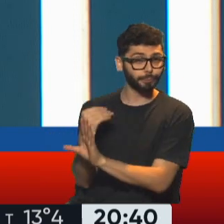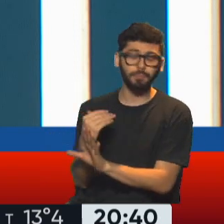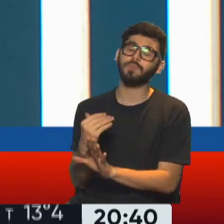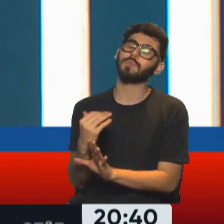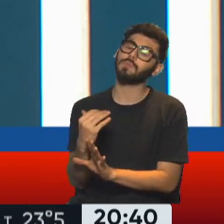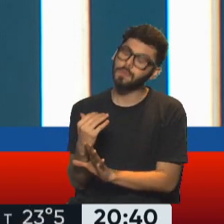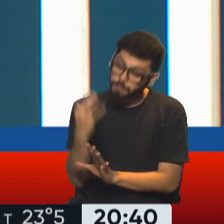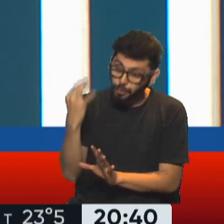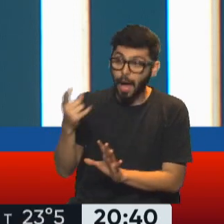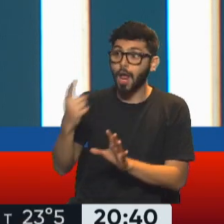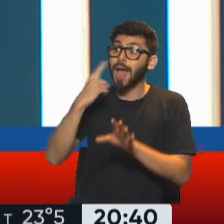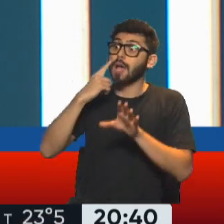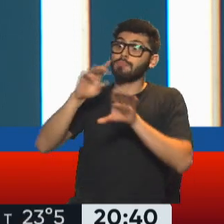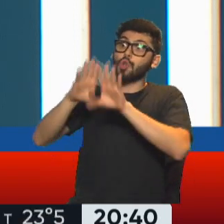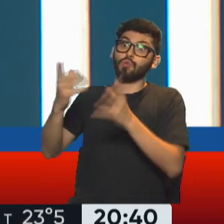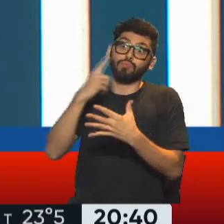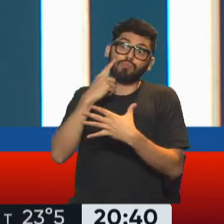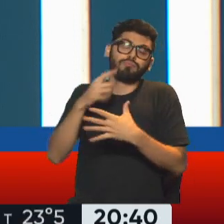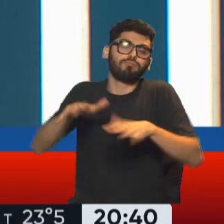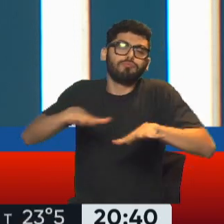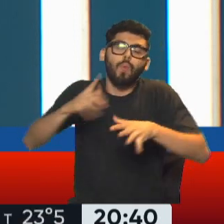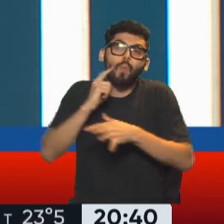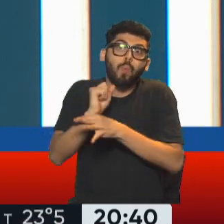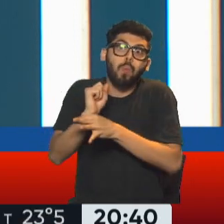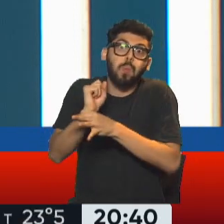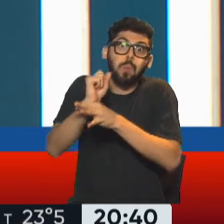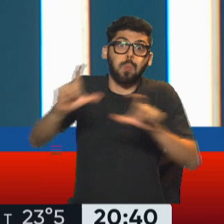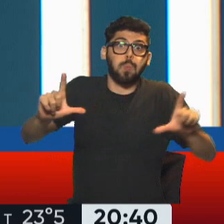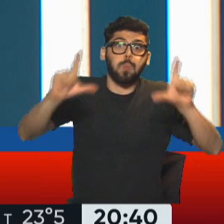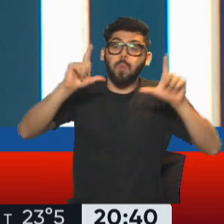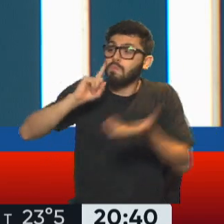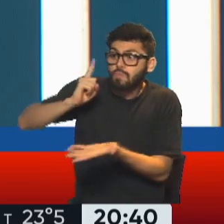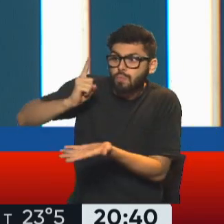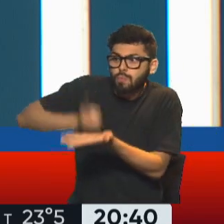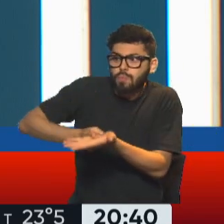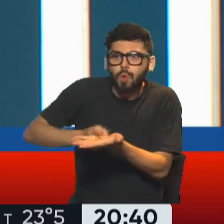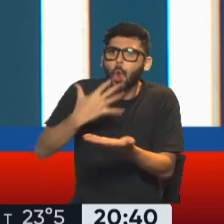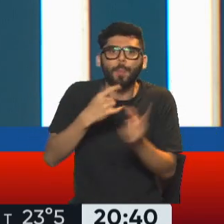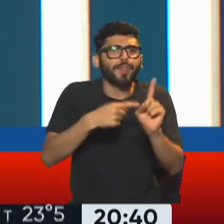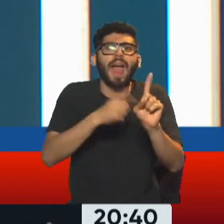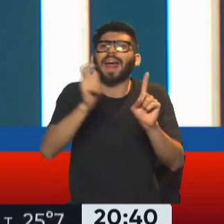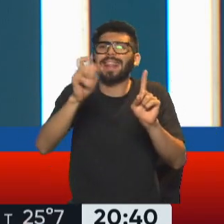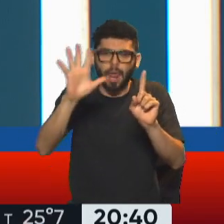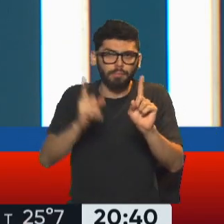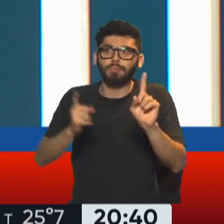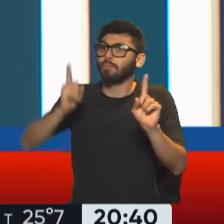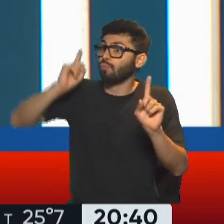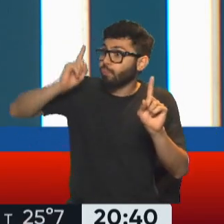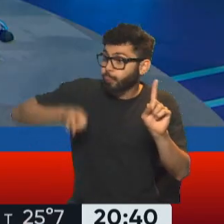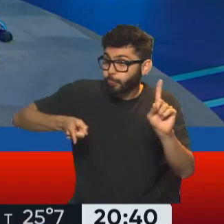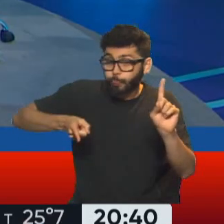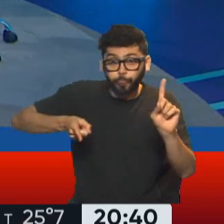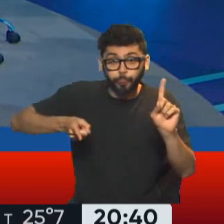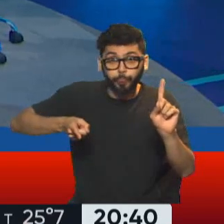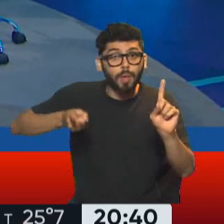que son de trascendencia institucional, sea cual fuere el fallo y sea cual fuere el protagonista de ese fallo, habrá un sector importante